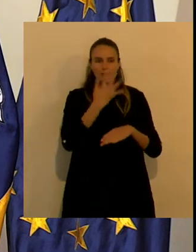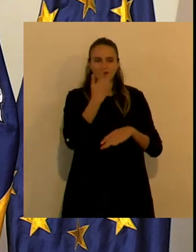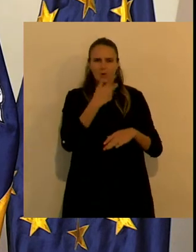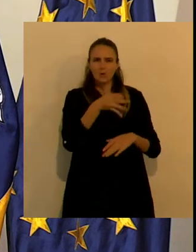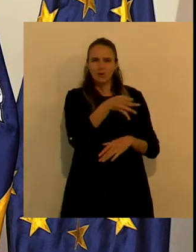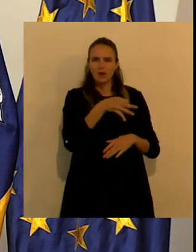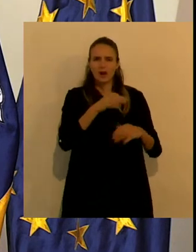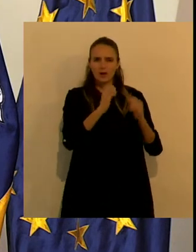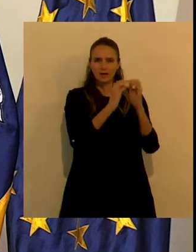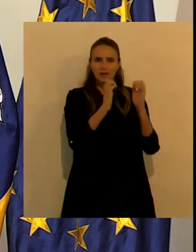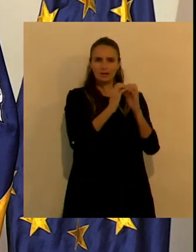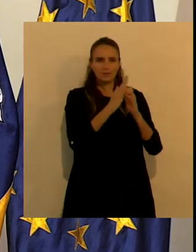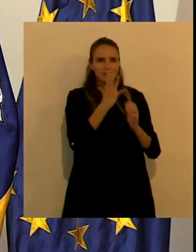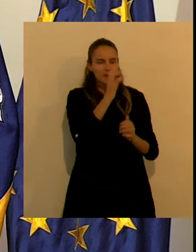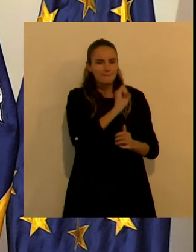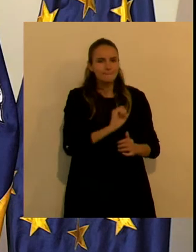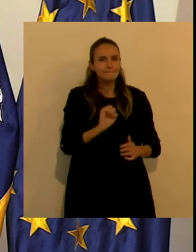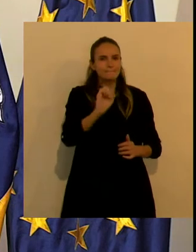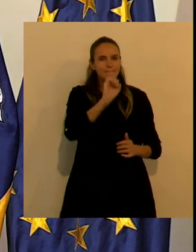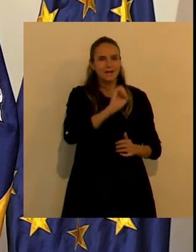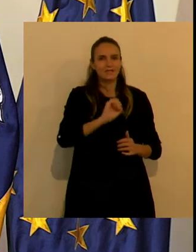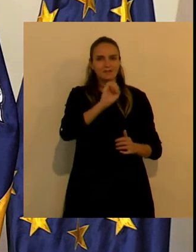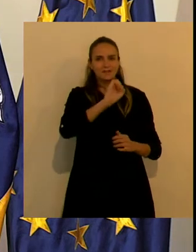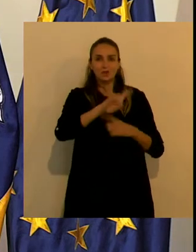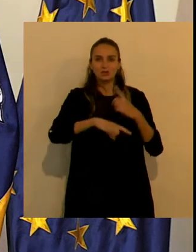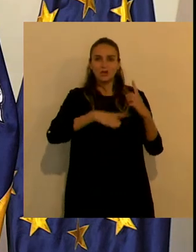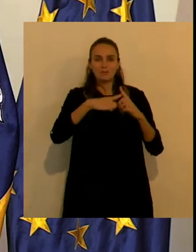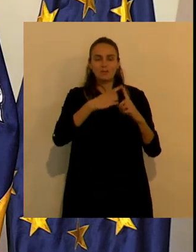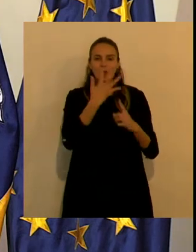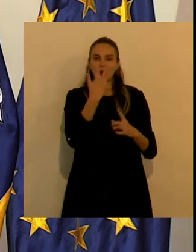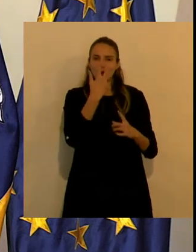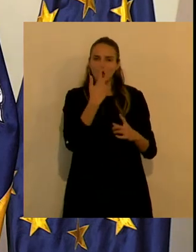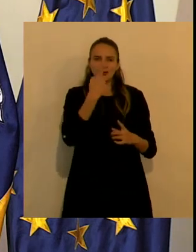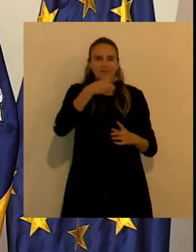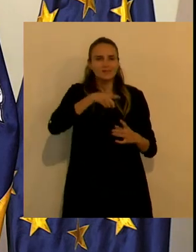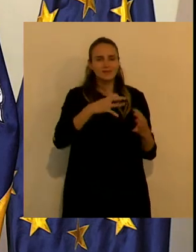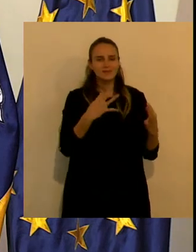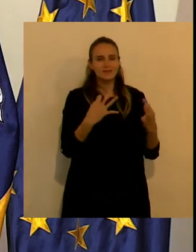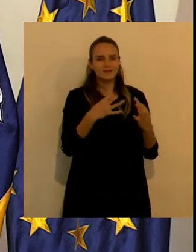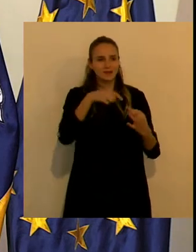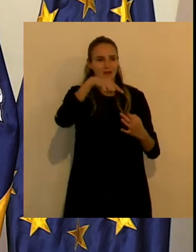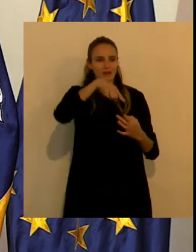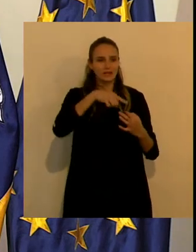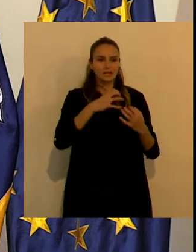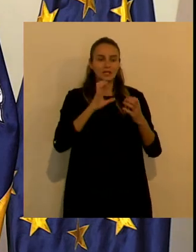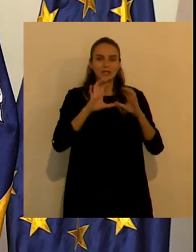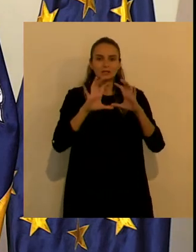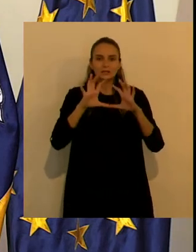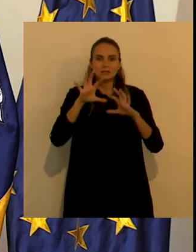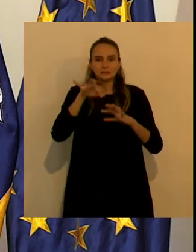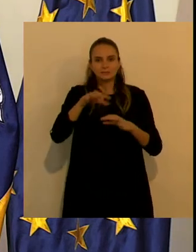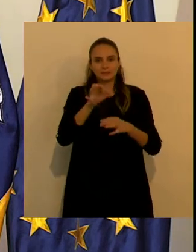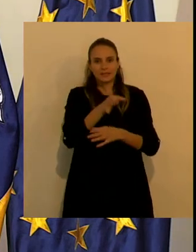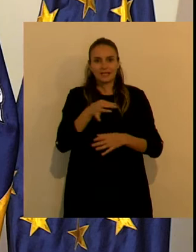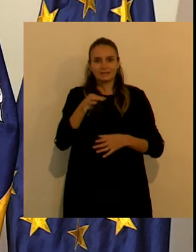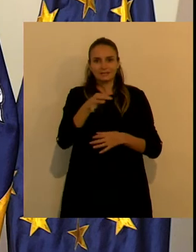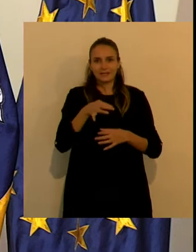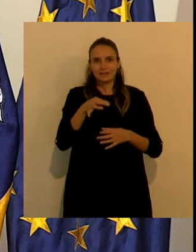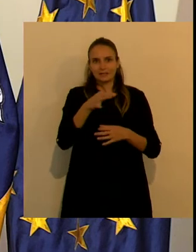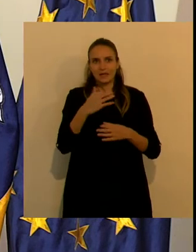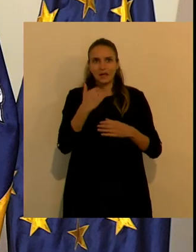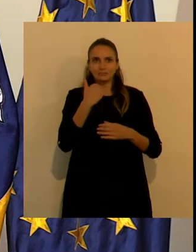y para que conozcan también el potencial científico tan inmenso que esta isla ofrece al mundo. Por